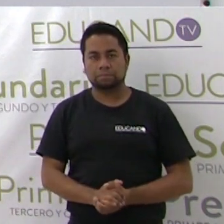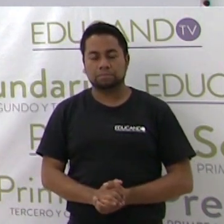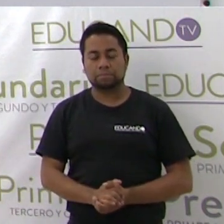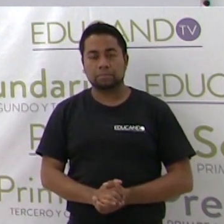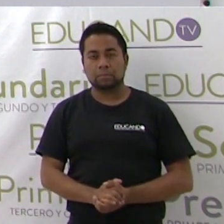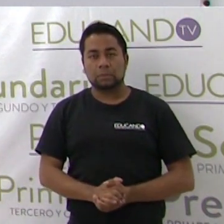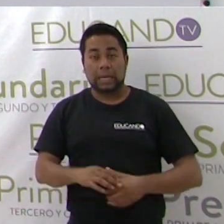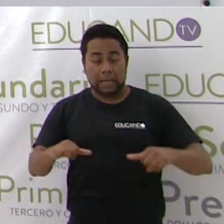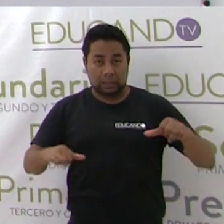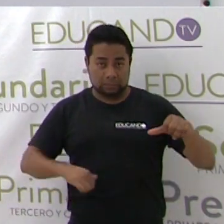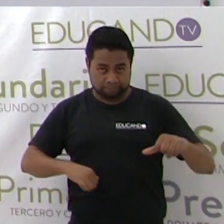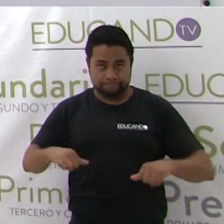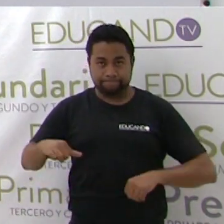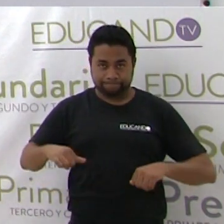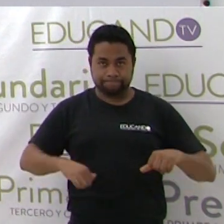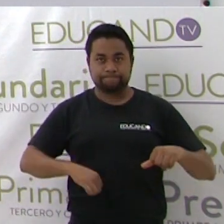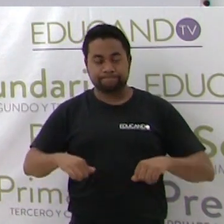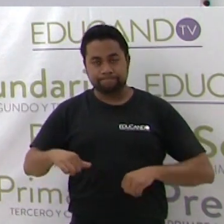acciones